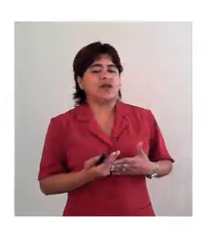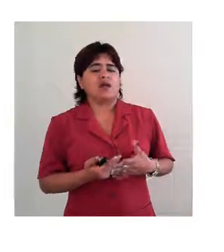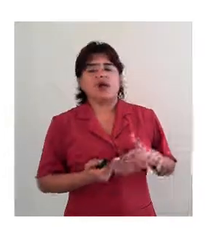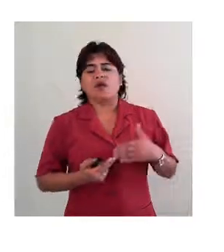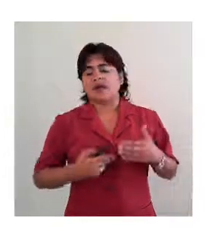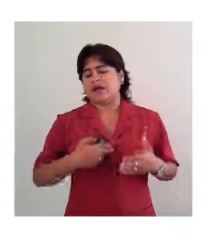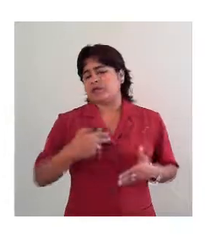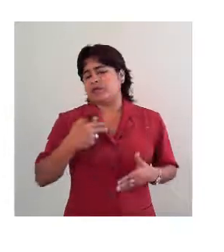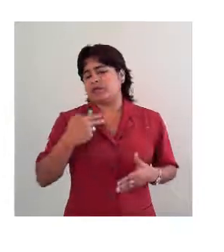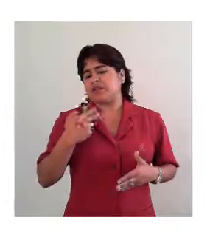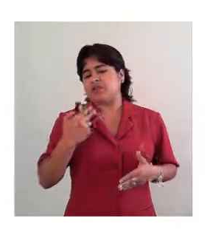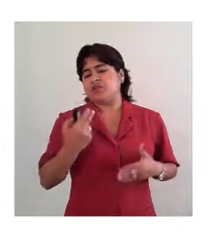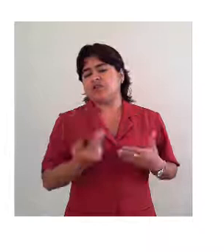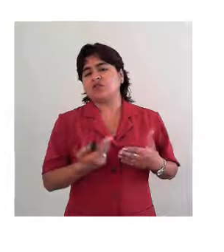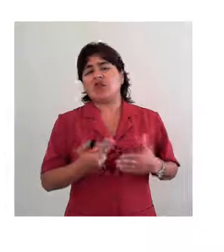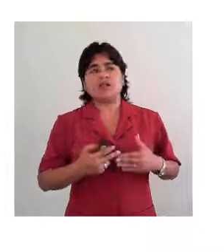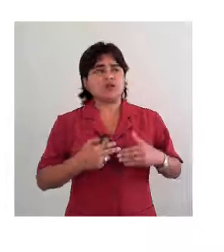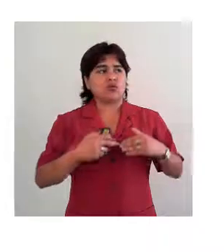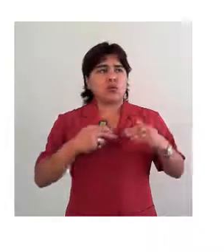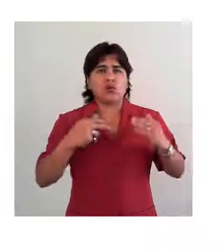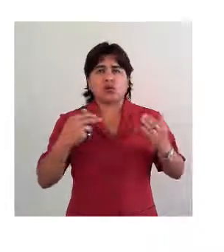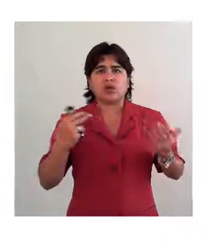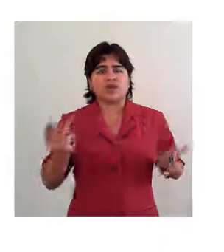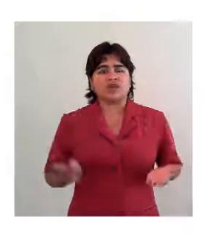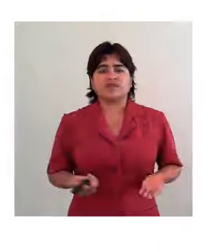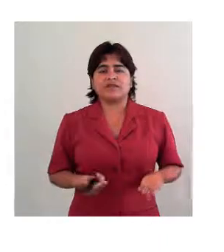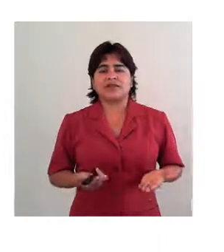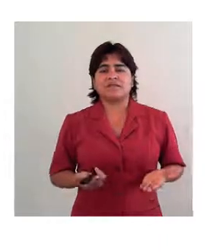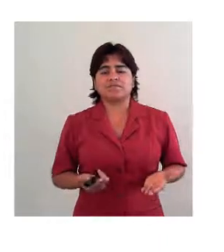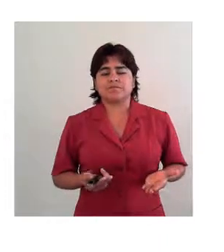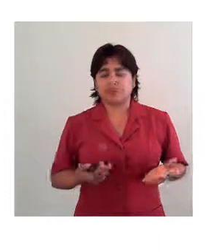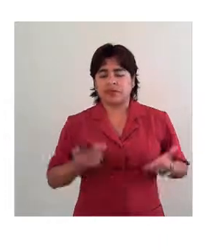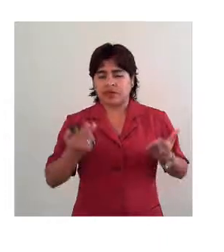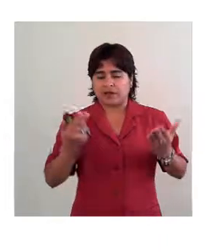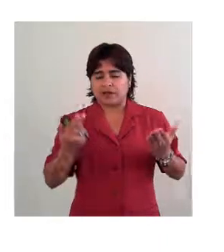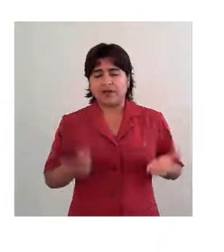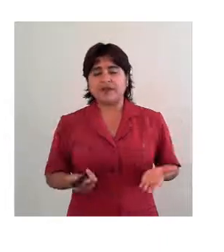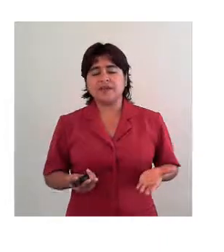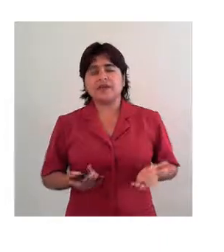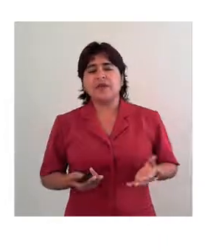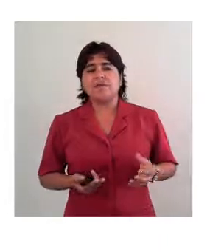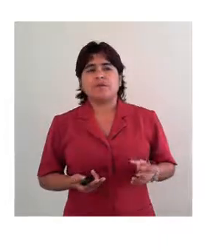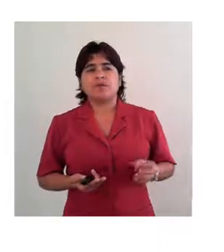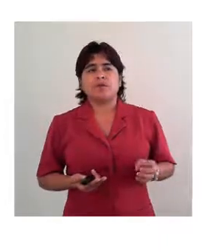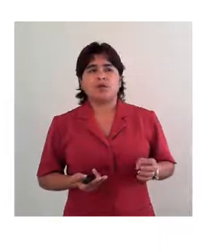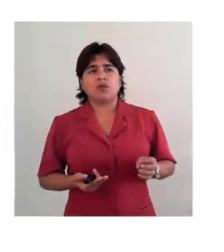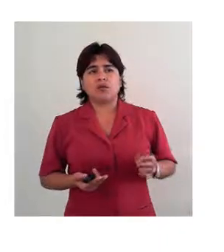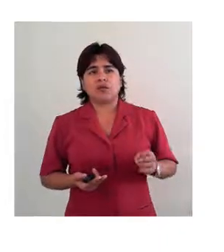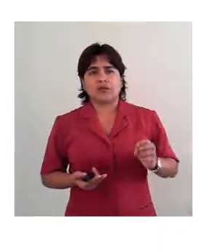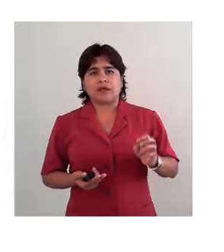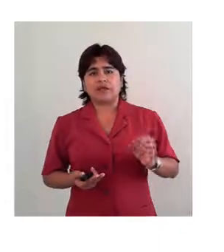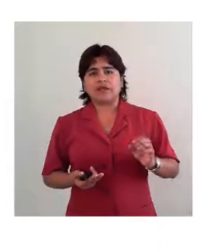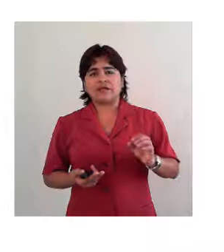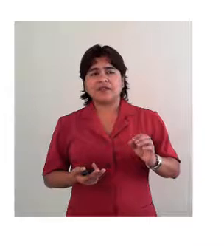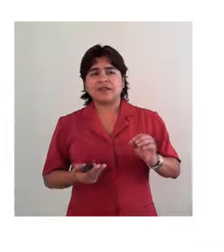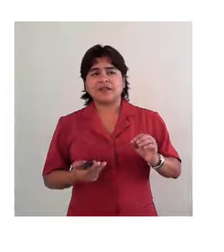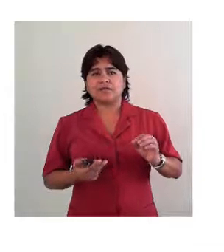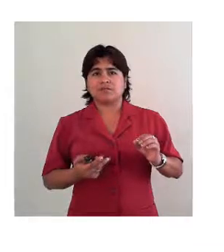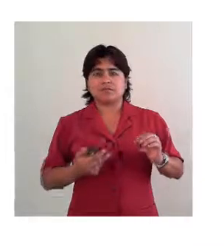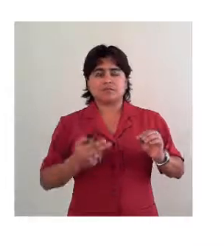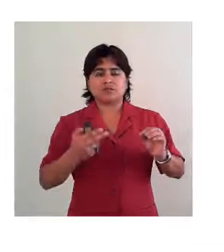historia. Ahora, patrimonio natural, todo lo que puede estar en mi país, pero que de